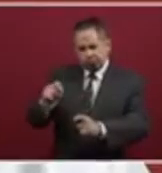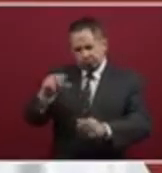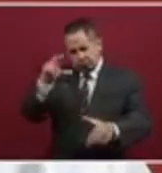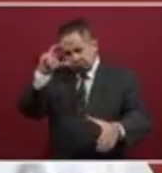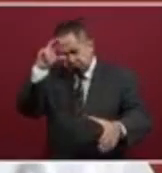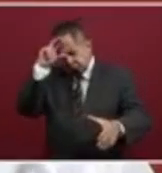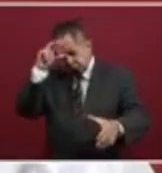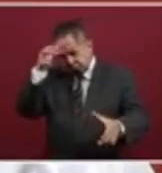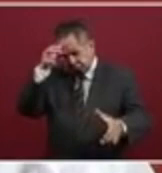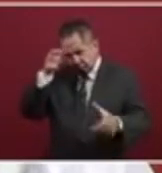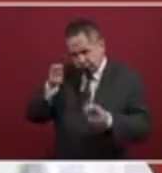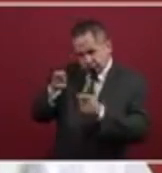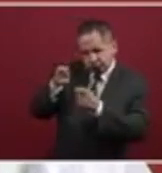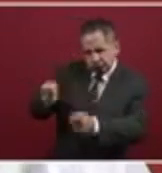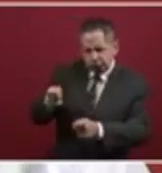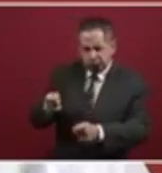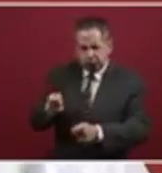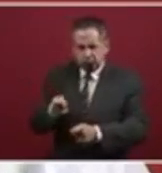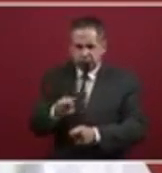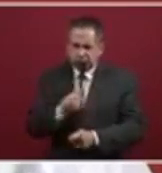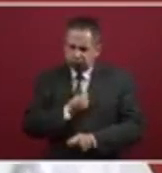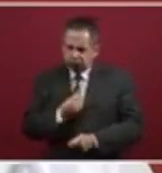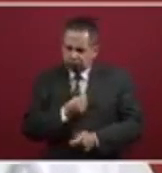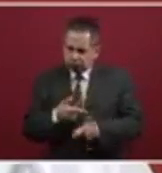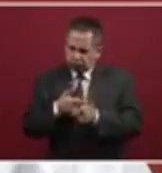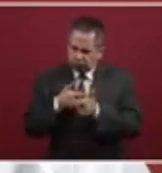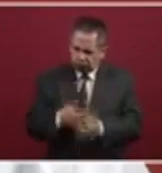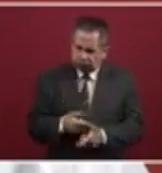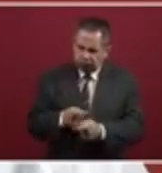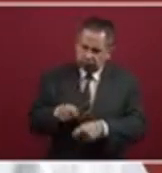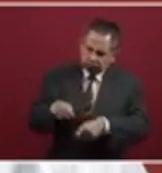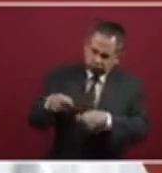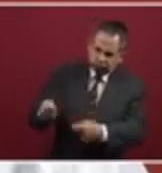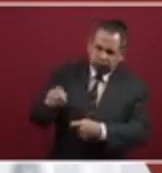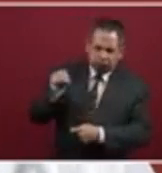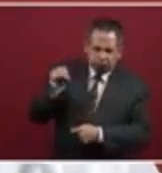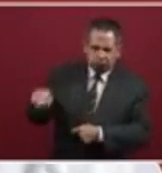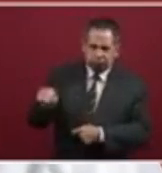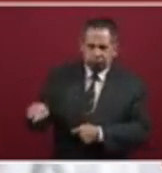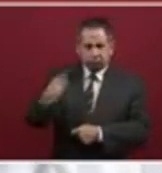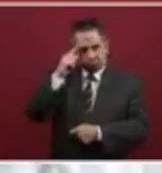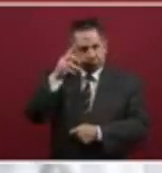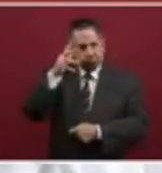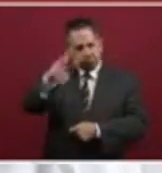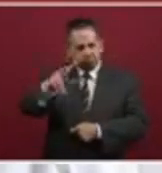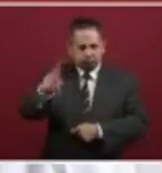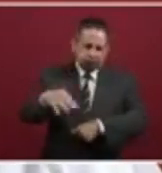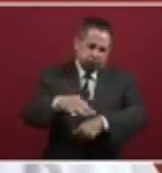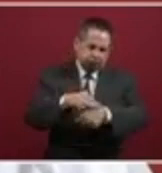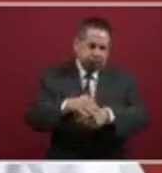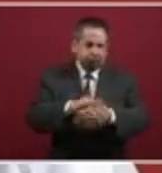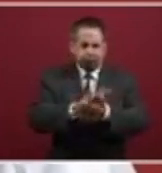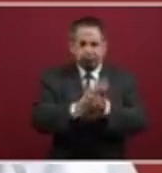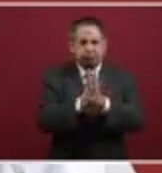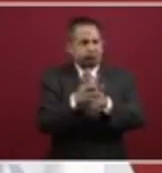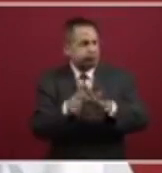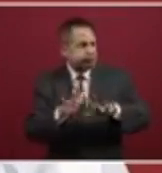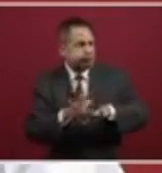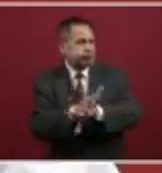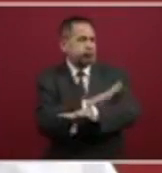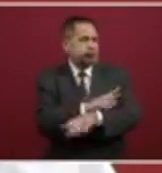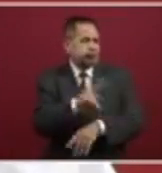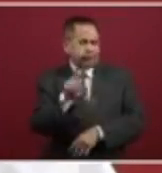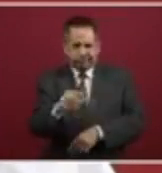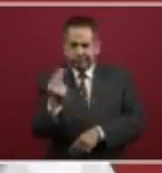inteligencia, la perseverancia y se haga realidad la transformación que tanto necesita